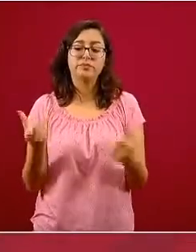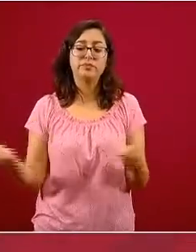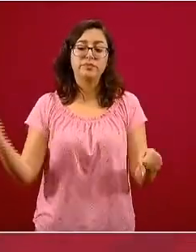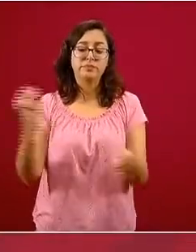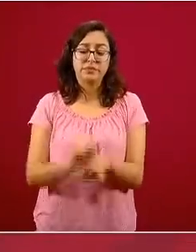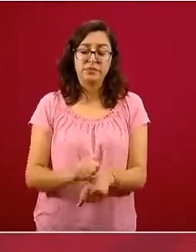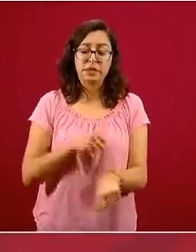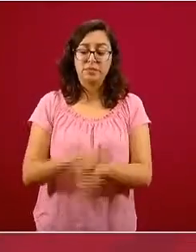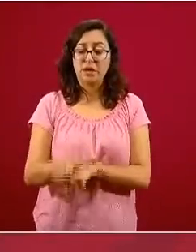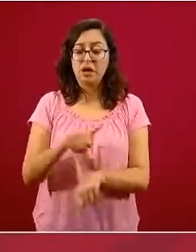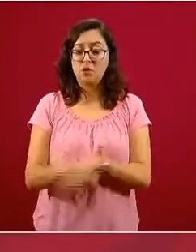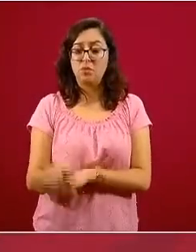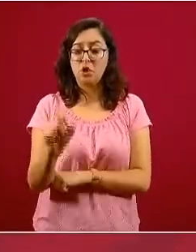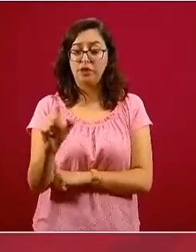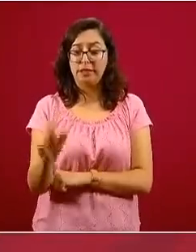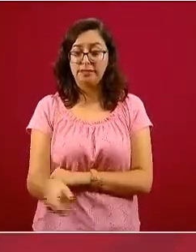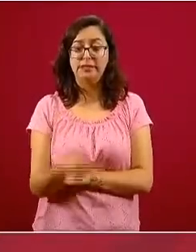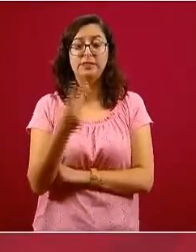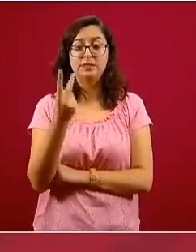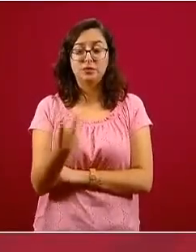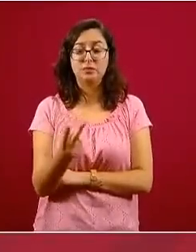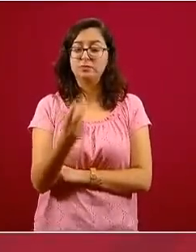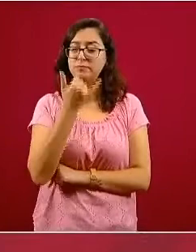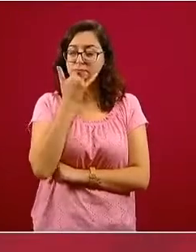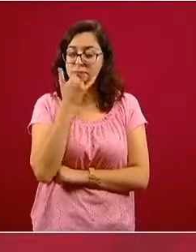semana número 33,